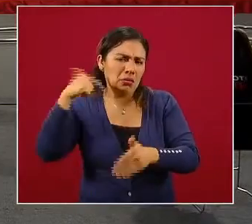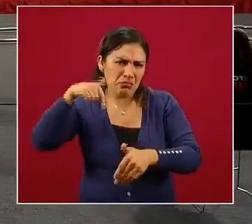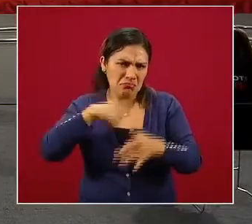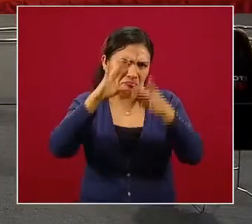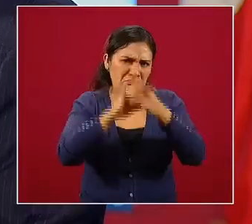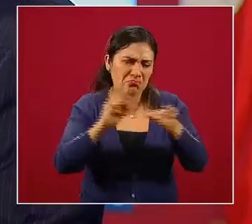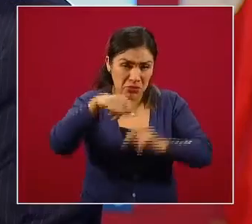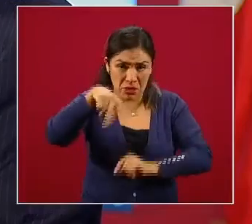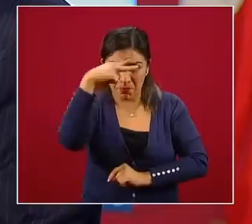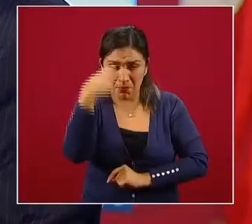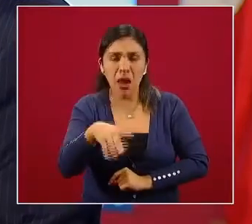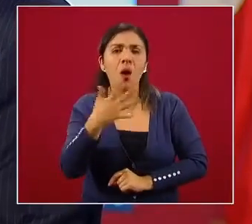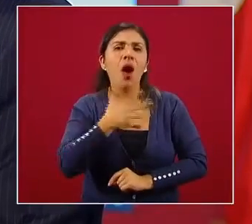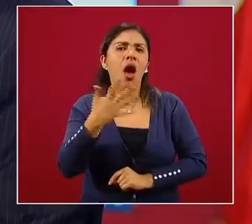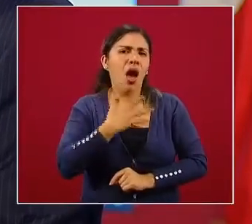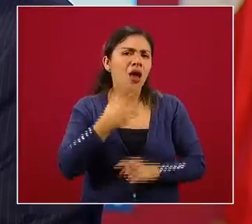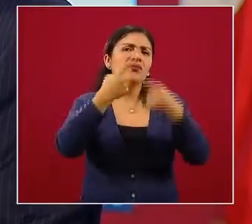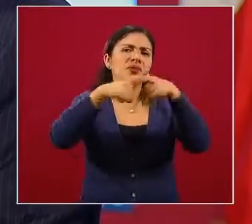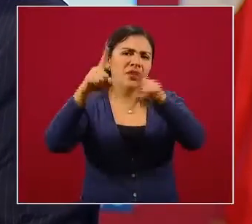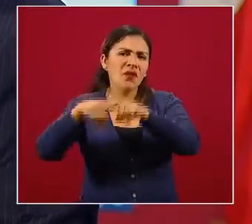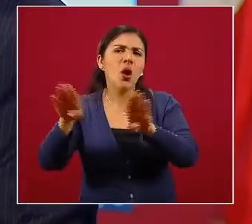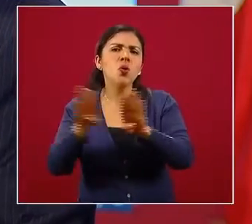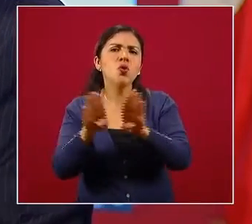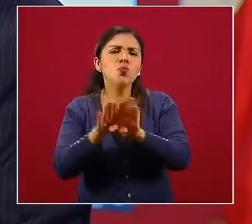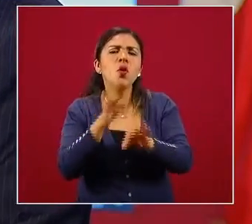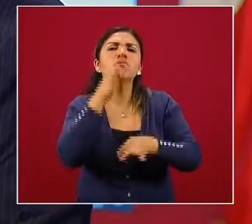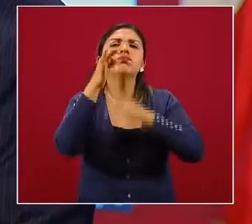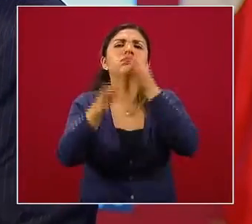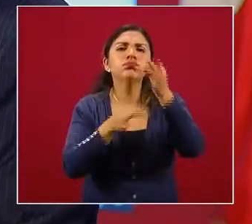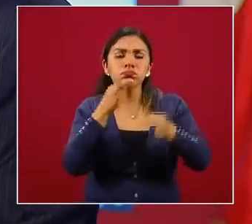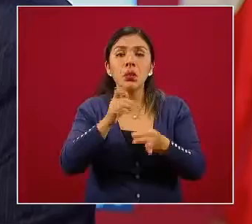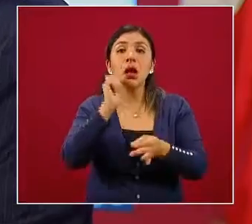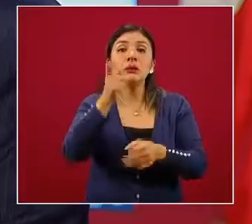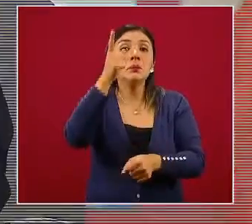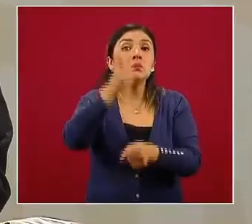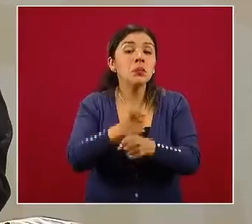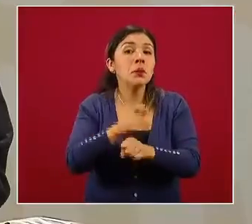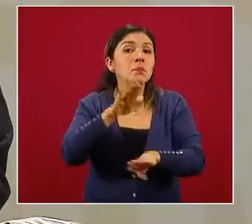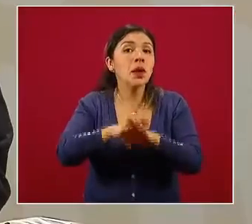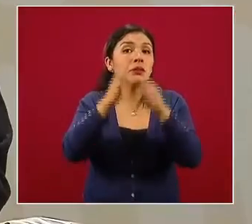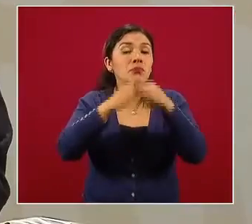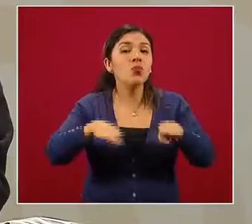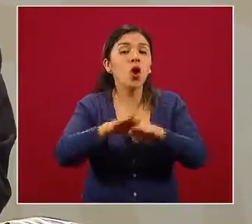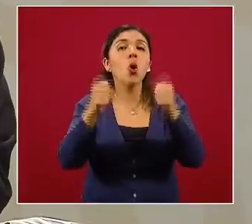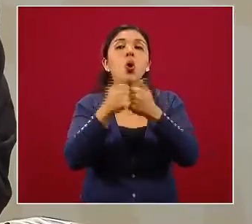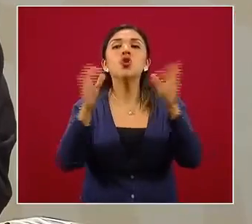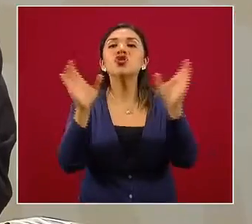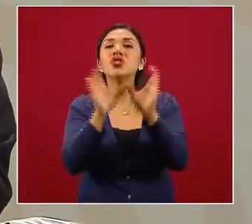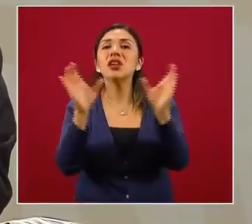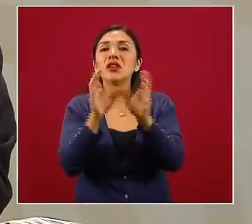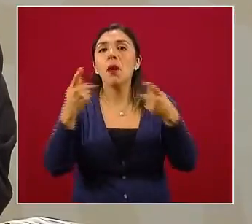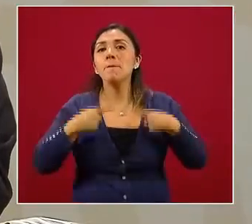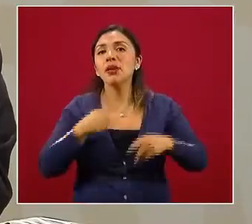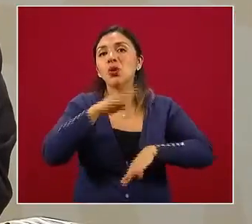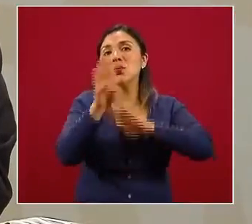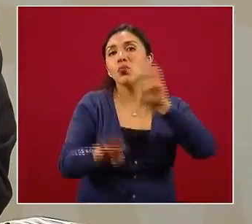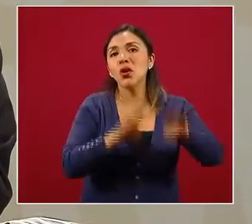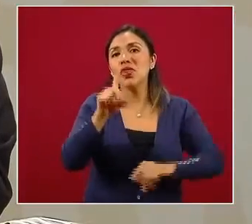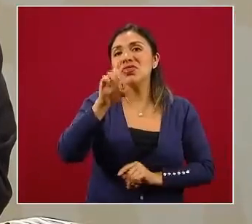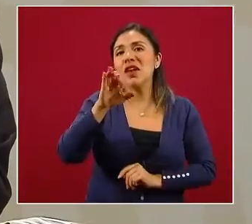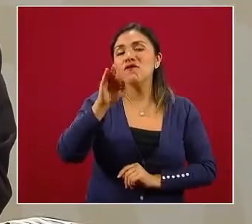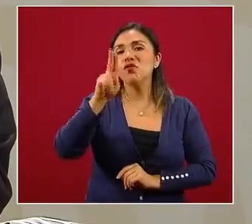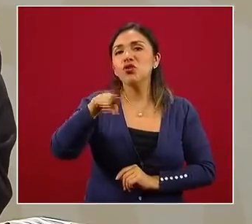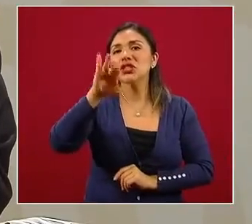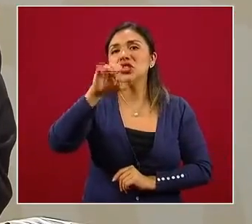México tenemos varios mecanismos que se basan precisamente en los certificados de defunción. Certificado de defunción es